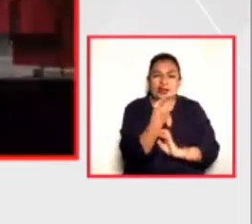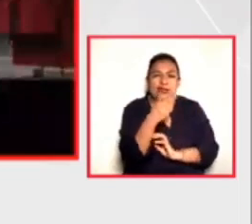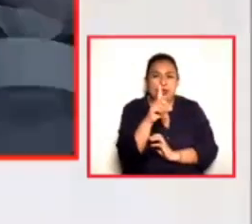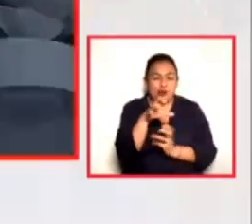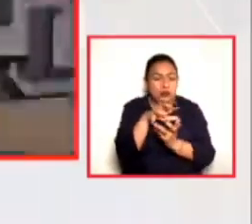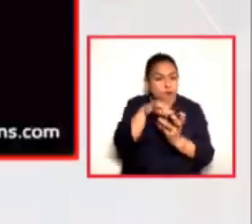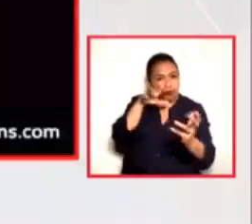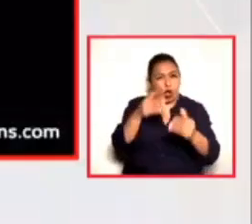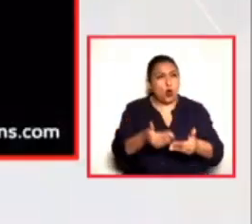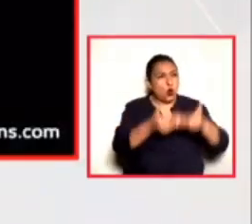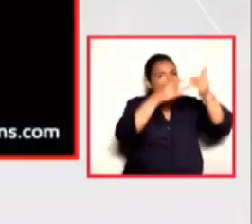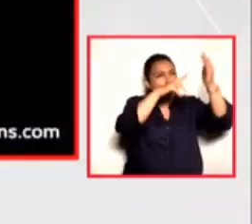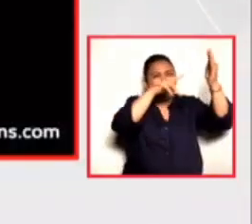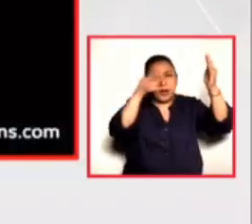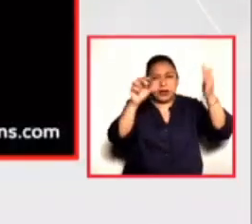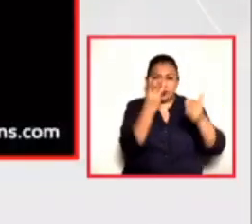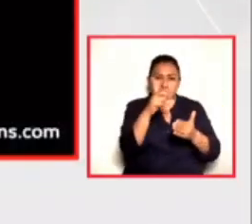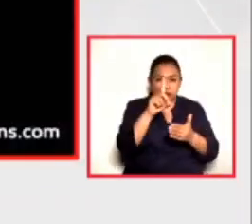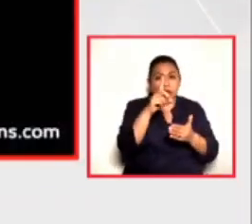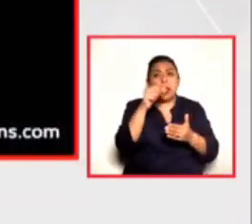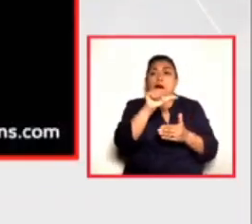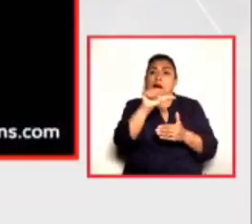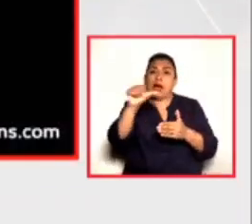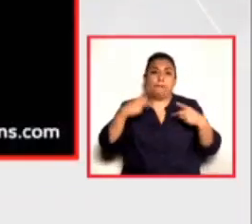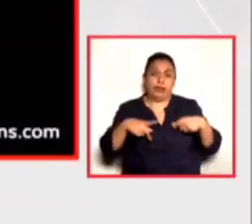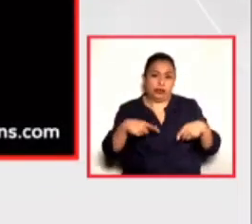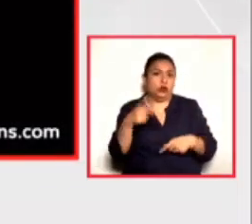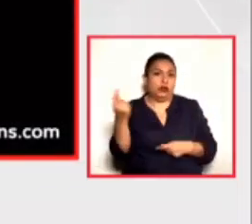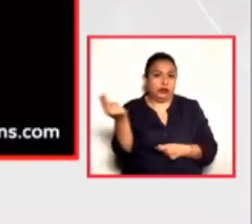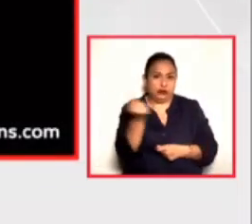a gente que también así lo necesite.